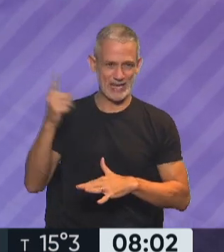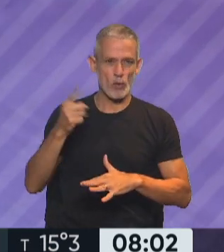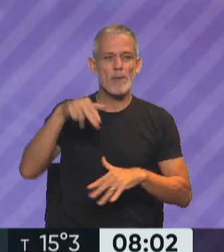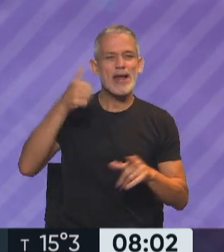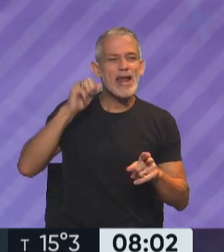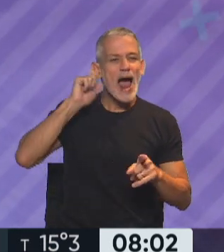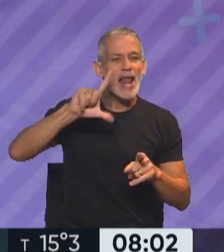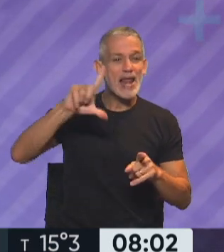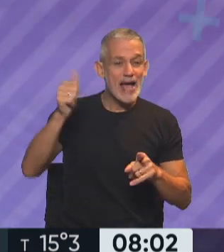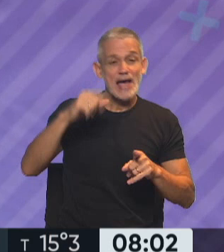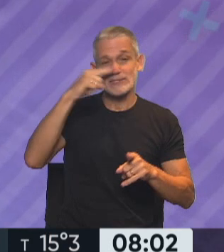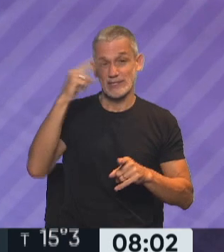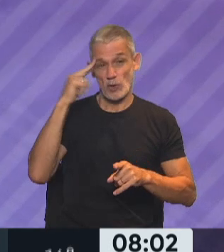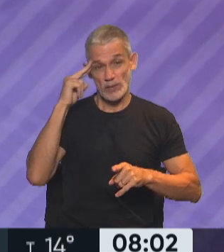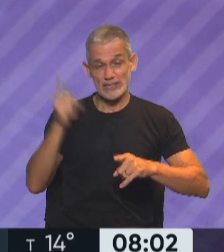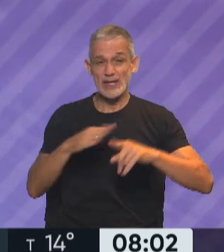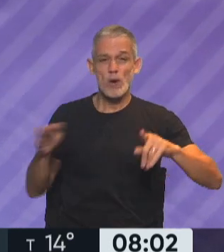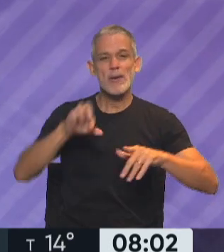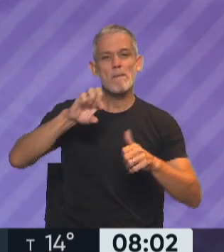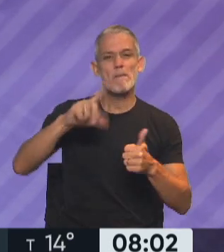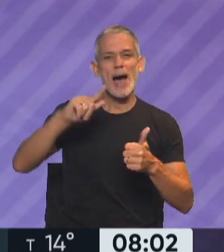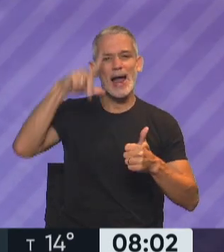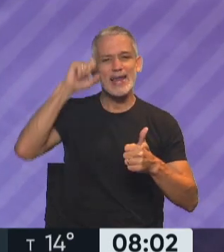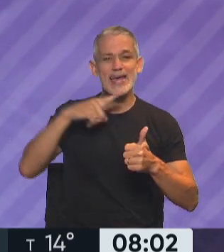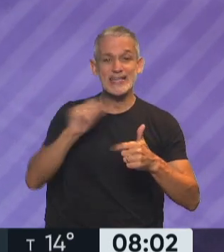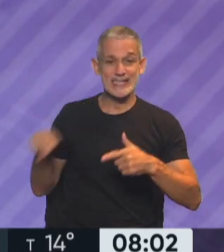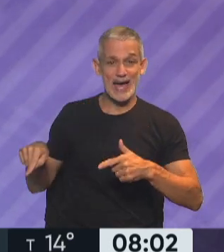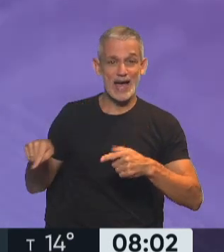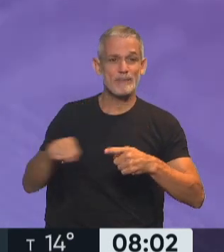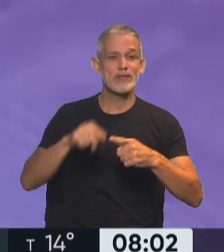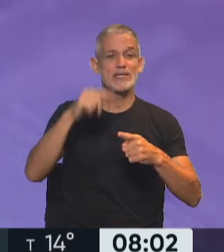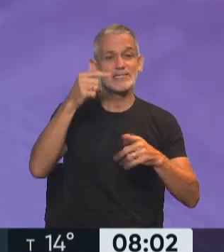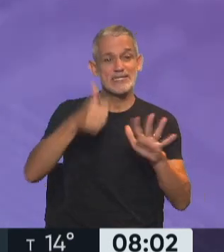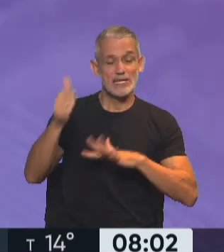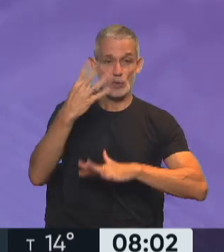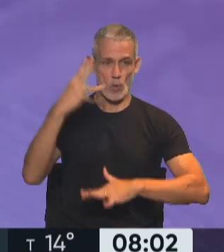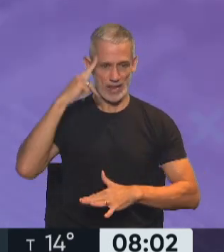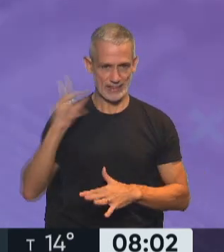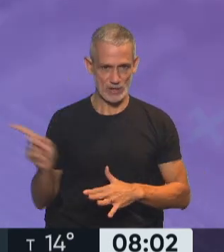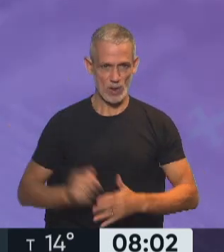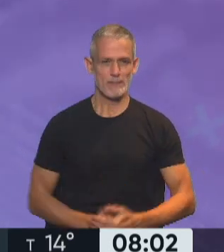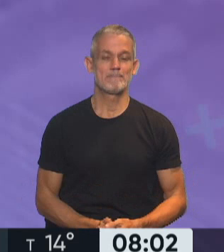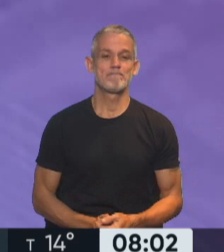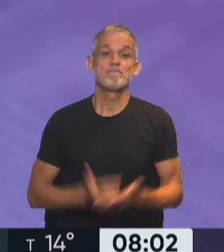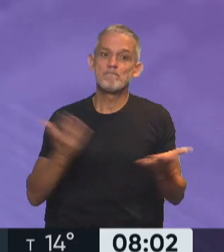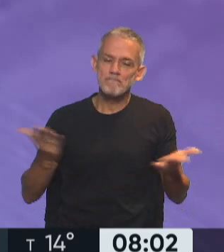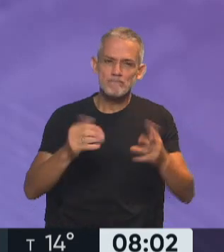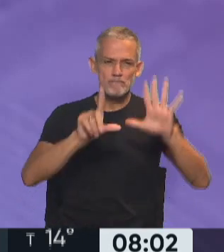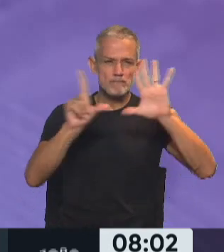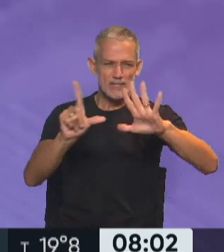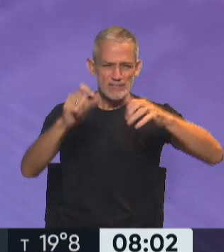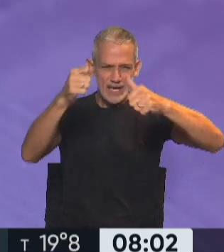Nalga, 799 pesos. Y la paleta, 649 pesos. Son entonces estos